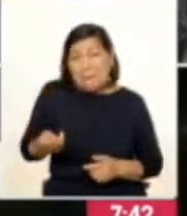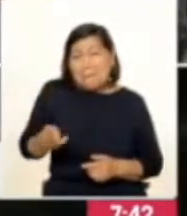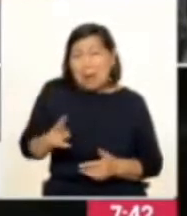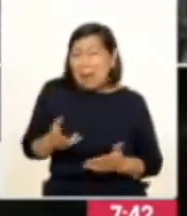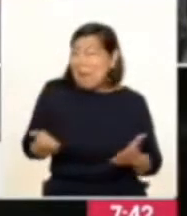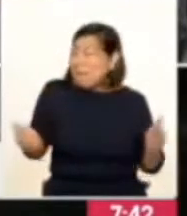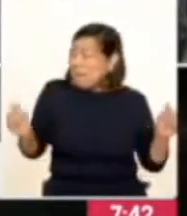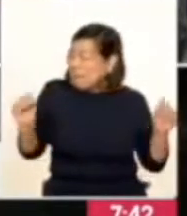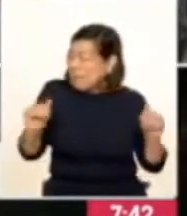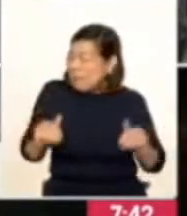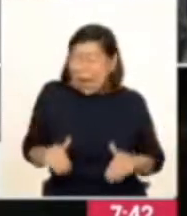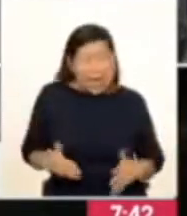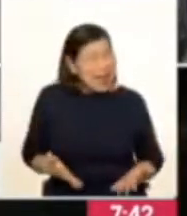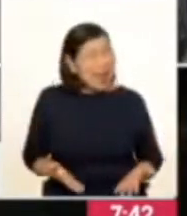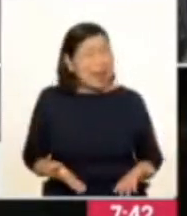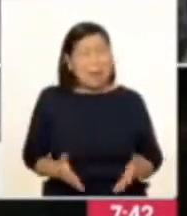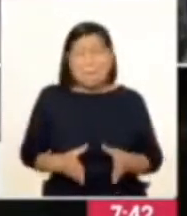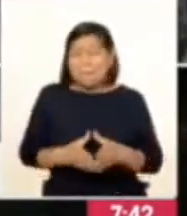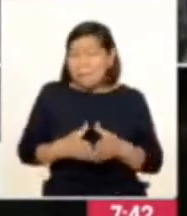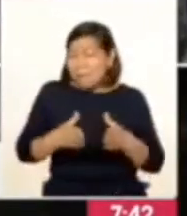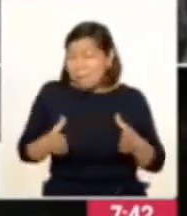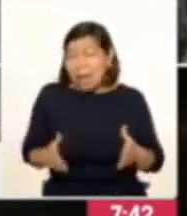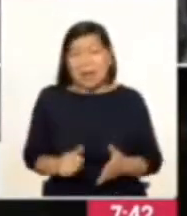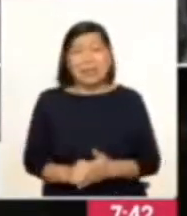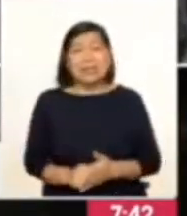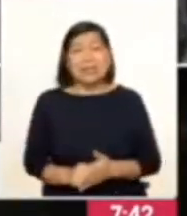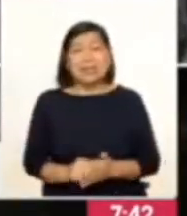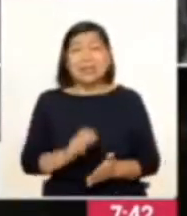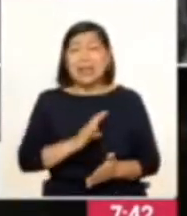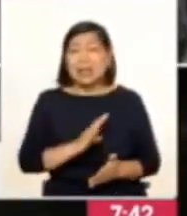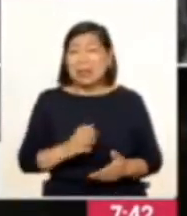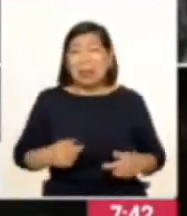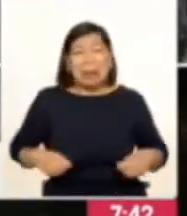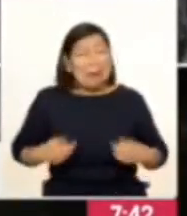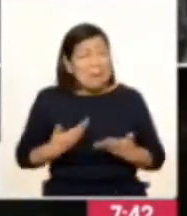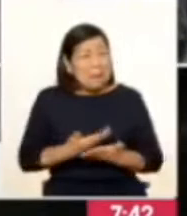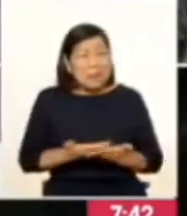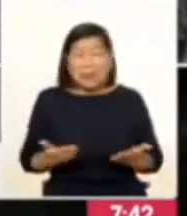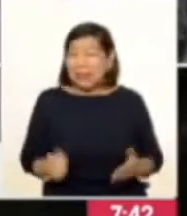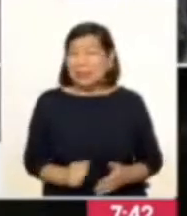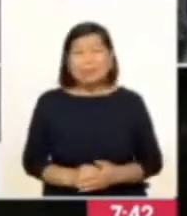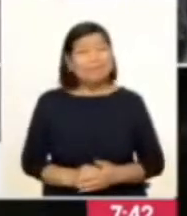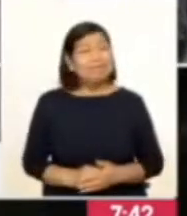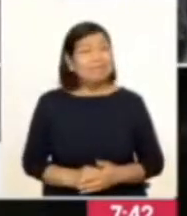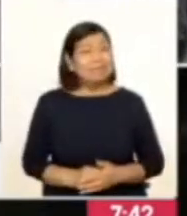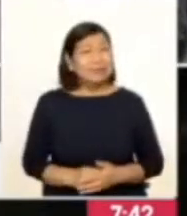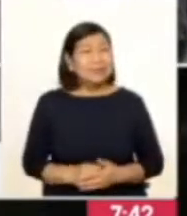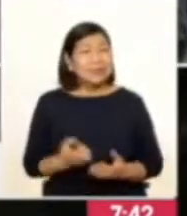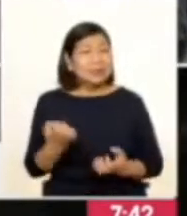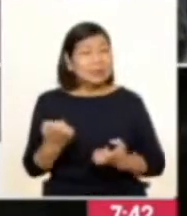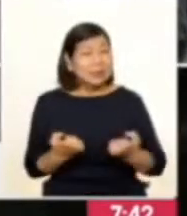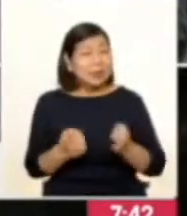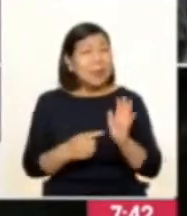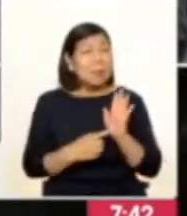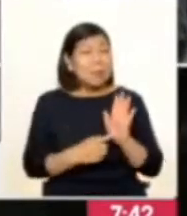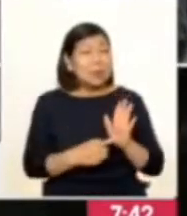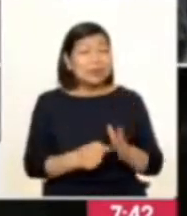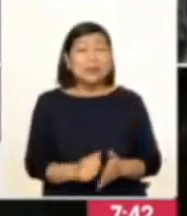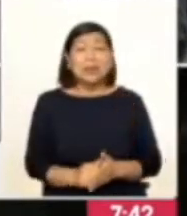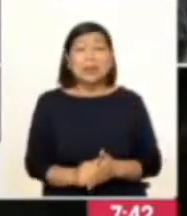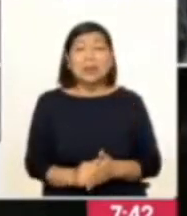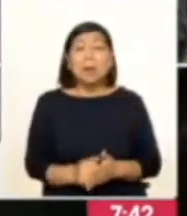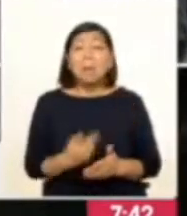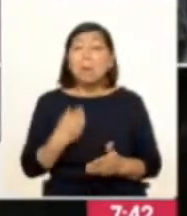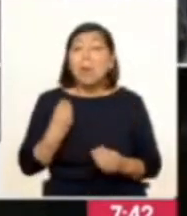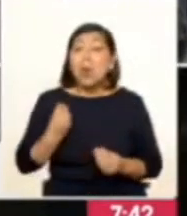un deterioro institucional tremendo en las capacidades del Estado Así es la función pública y también imagino la estadística lo que muestran es por